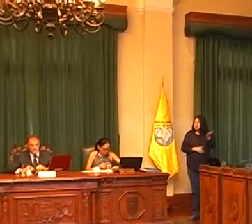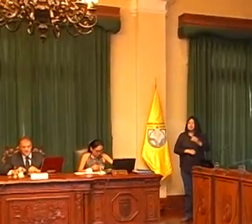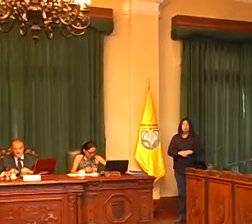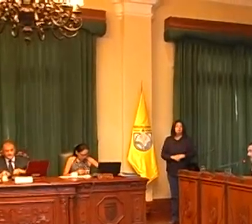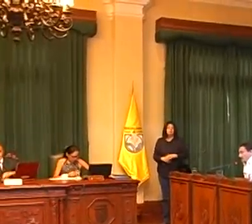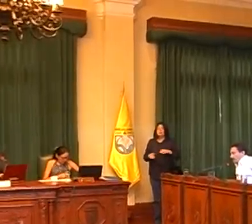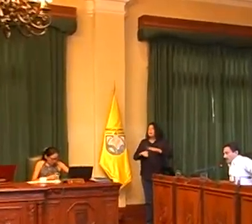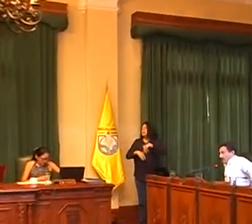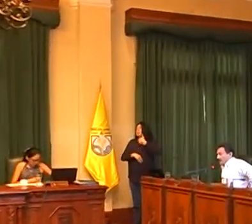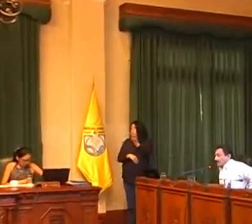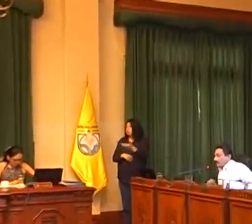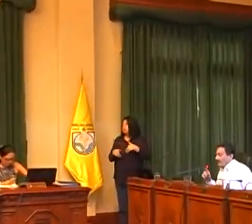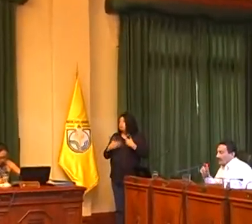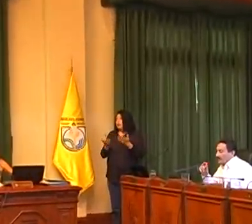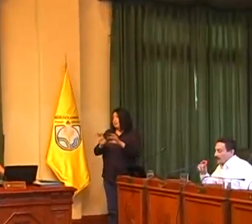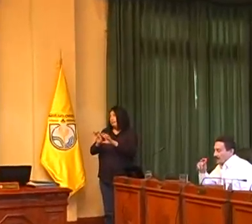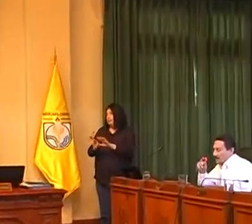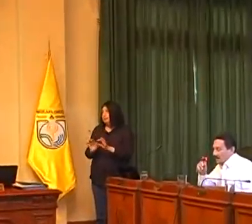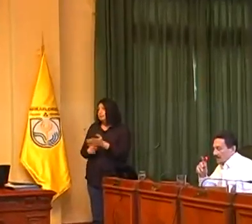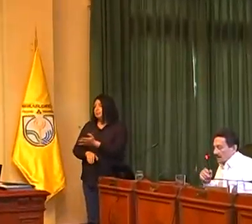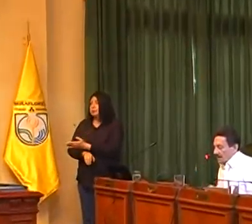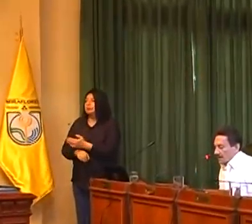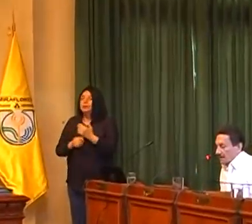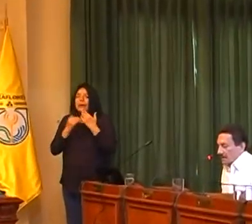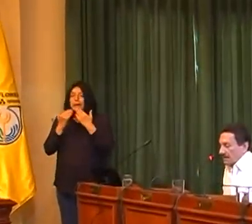pueda regular. Muchas gracias, señor alcalde.